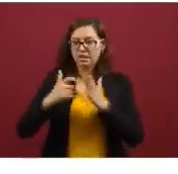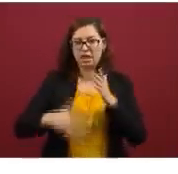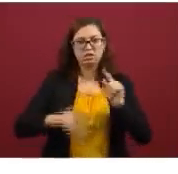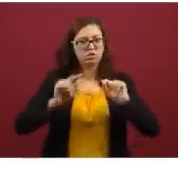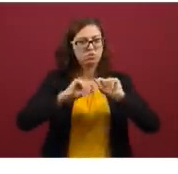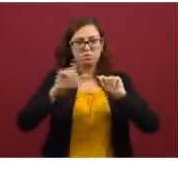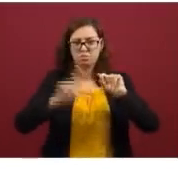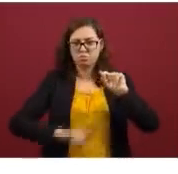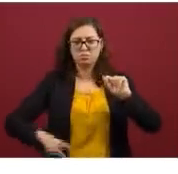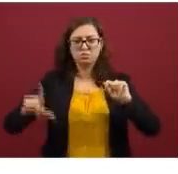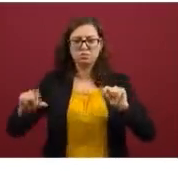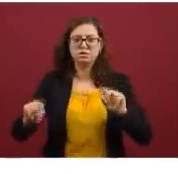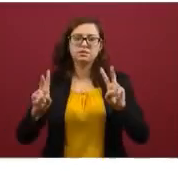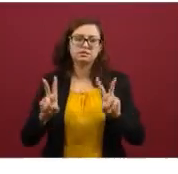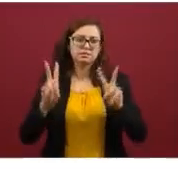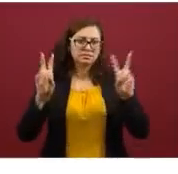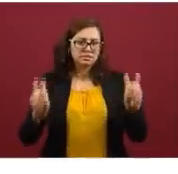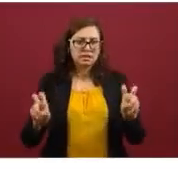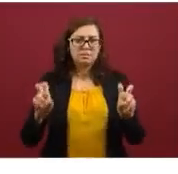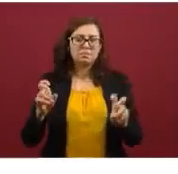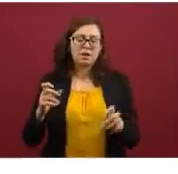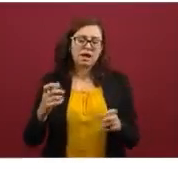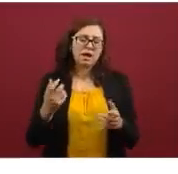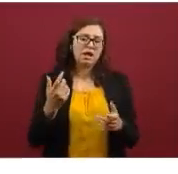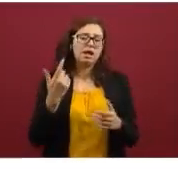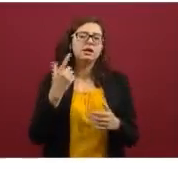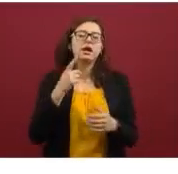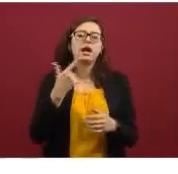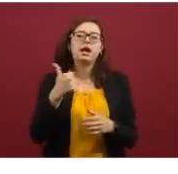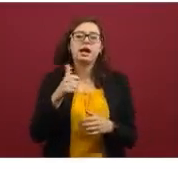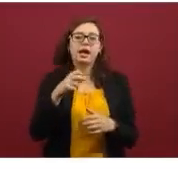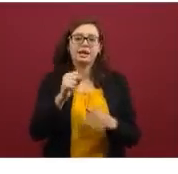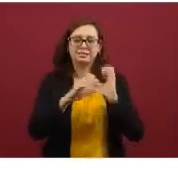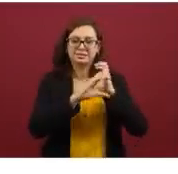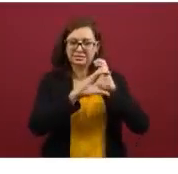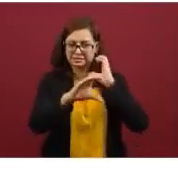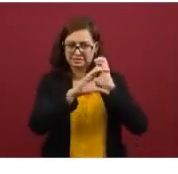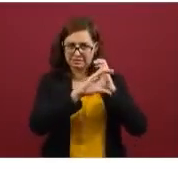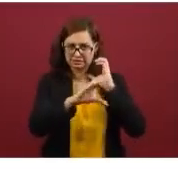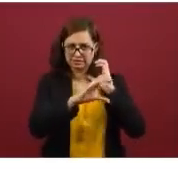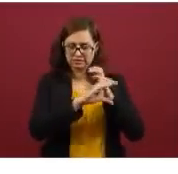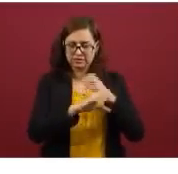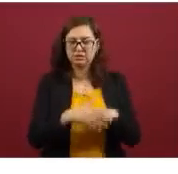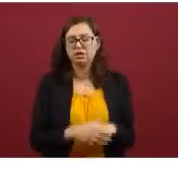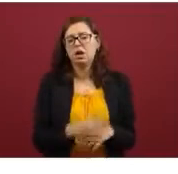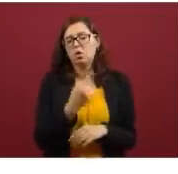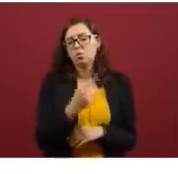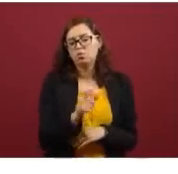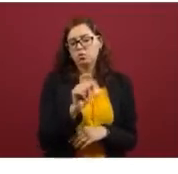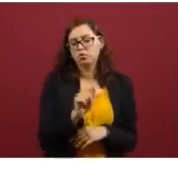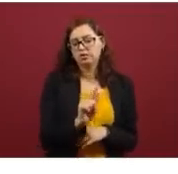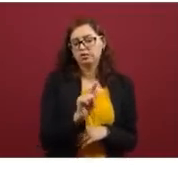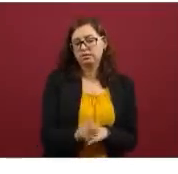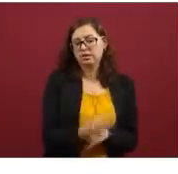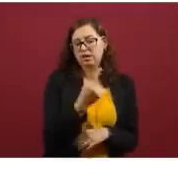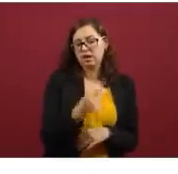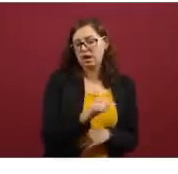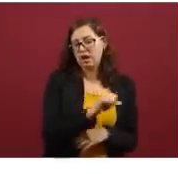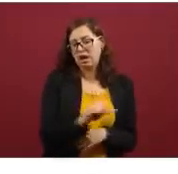país en el gas para tanques estacionarios por litro y va de 1.71